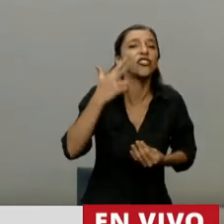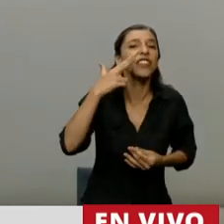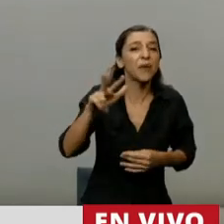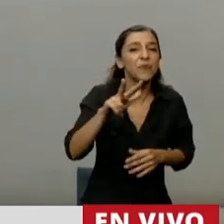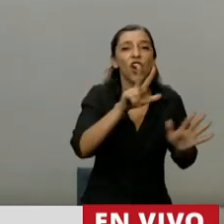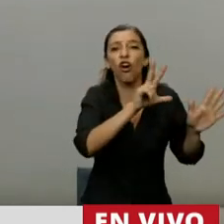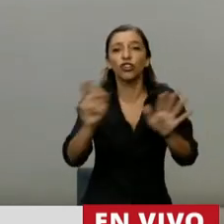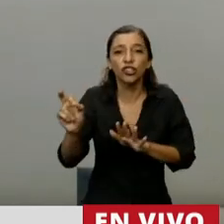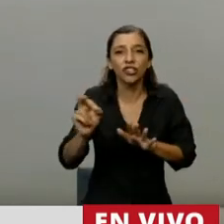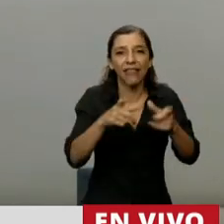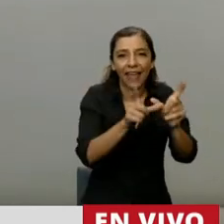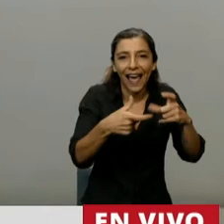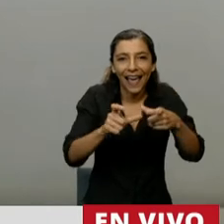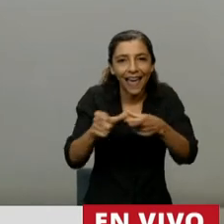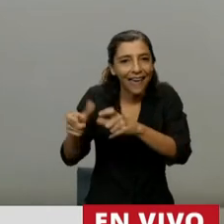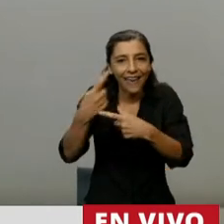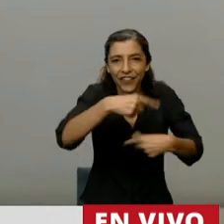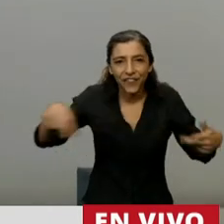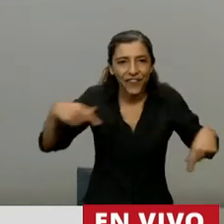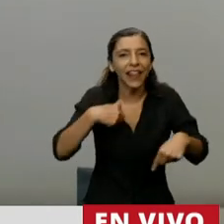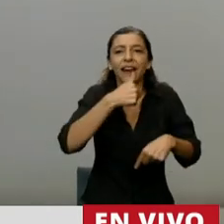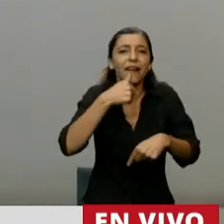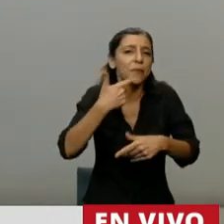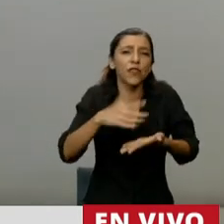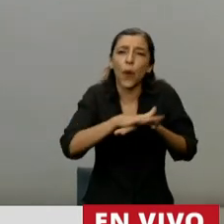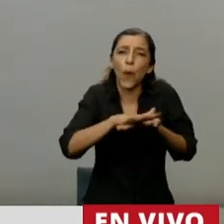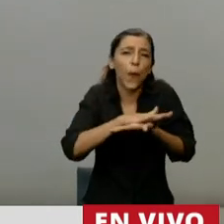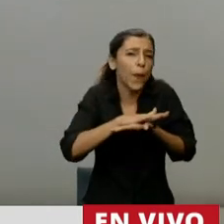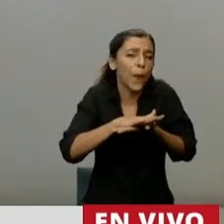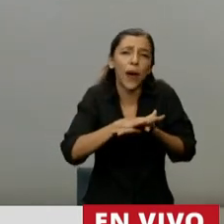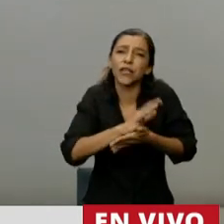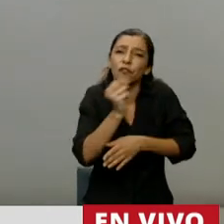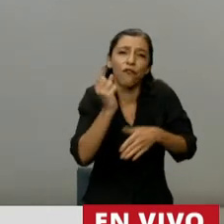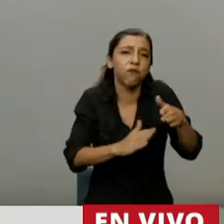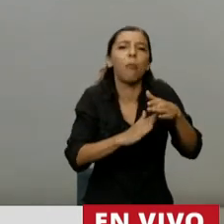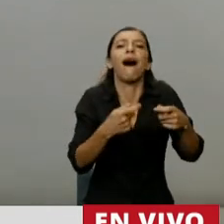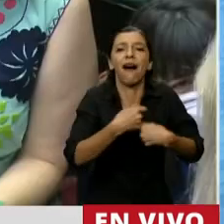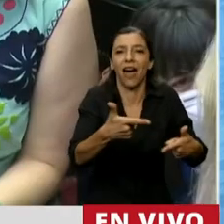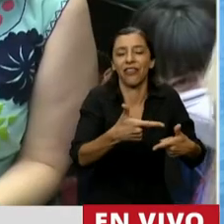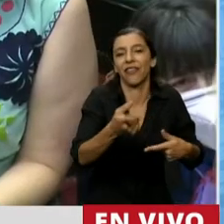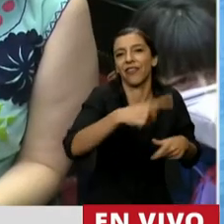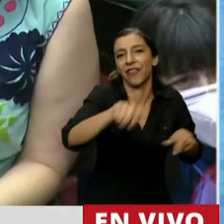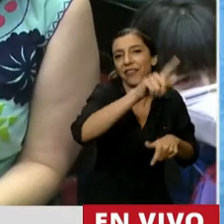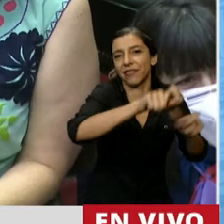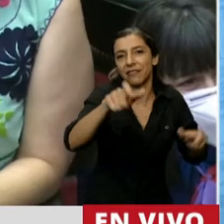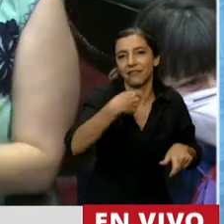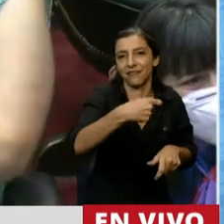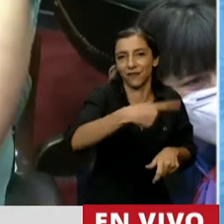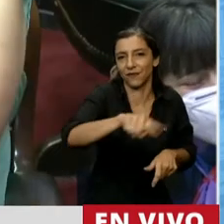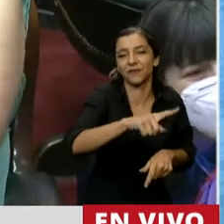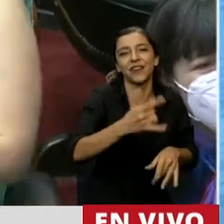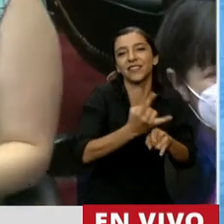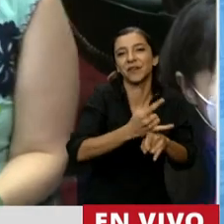cajitas, marcas. Son los medicamentos esenciales gratuitos para todos los jubilados, para las patologías más habituales,